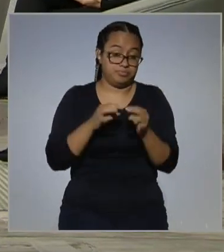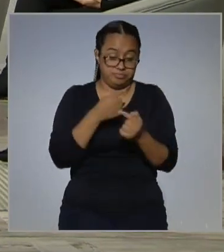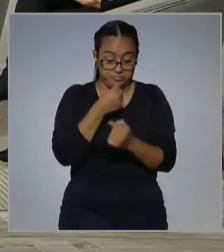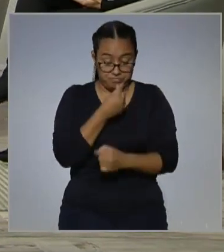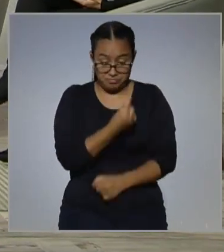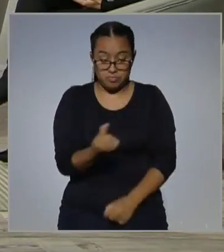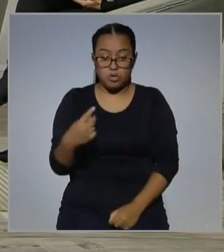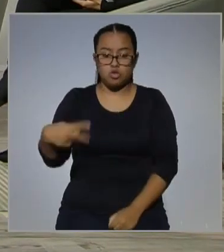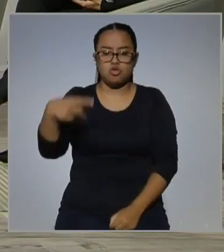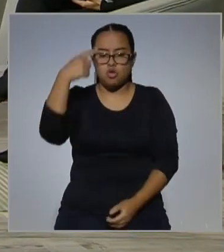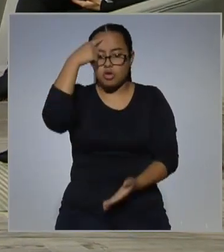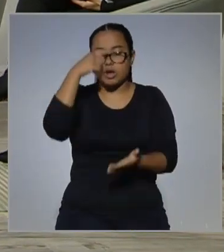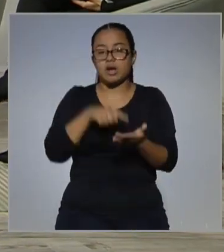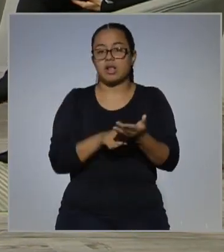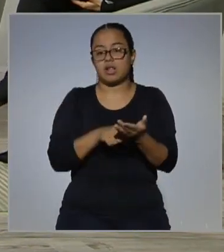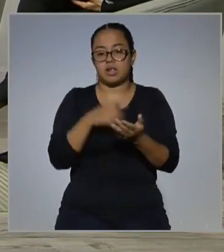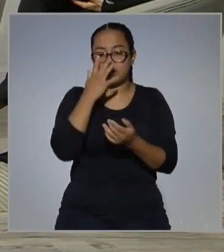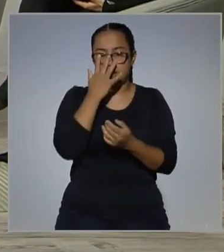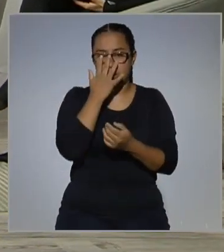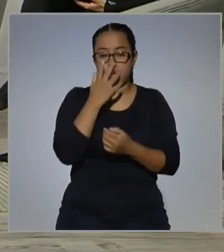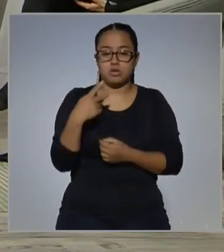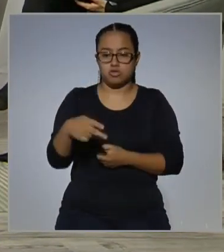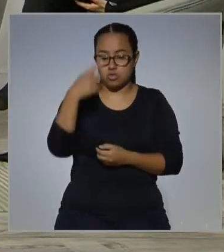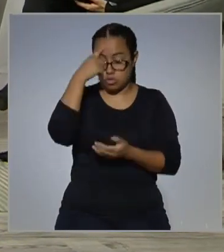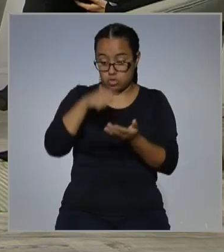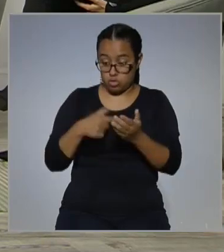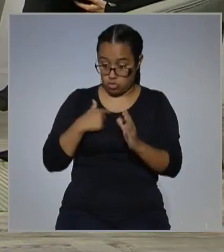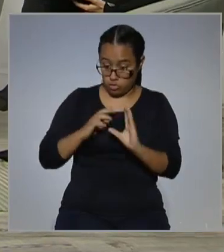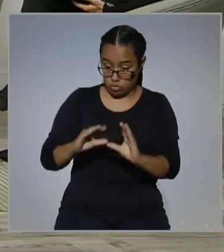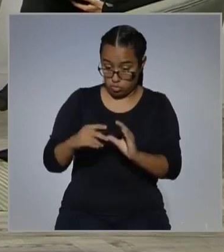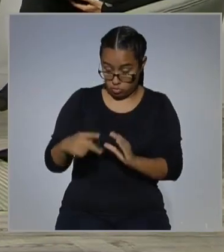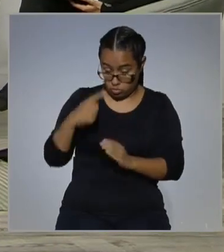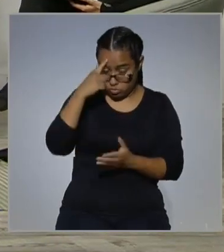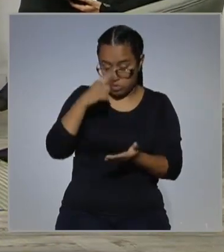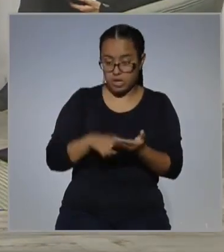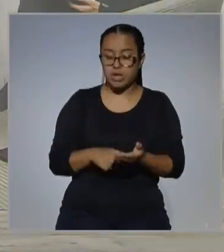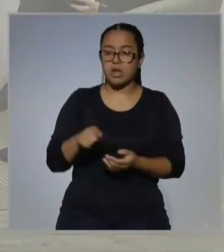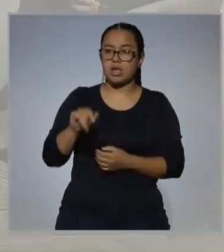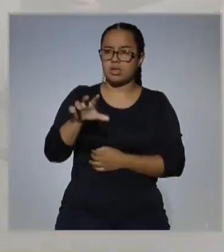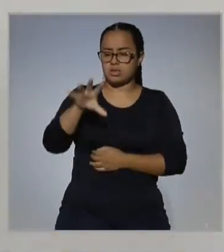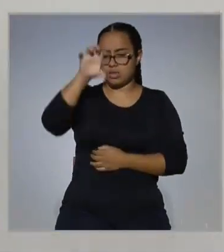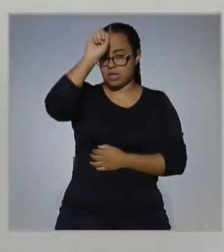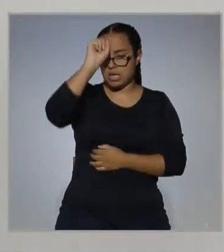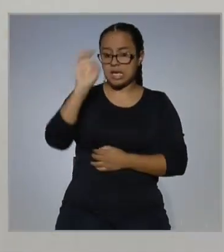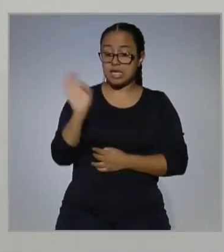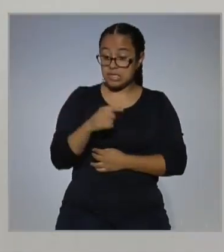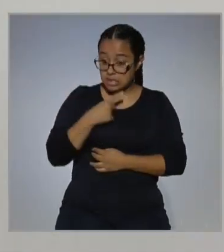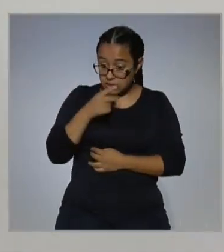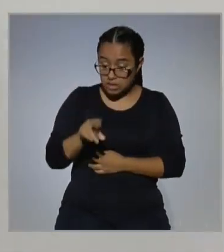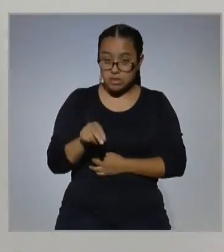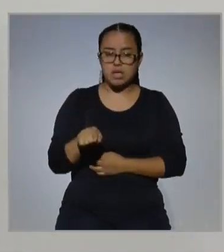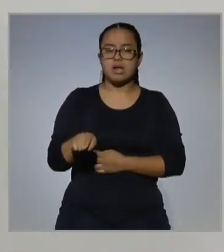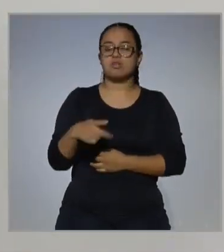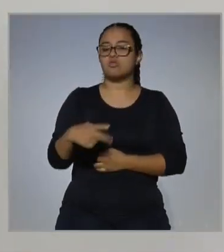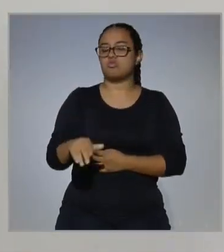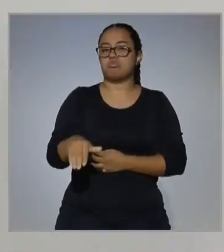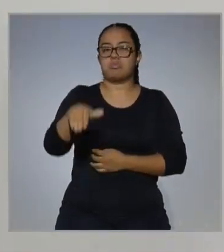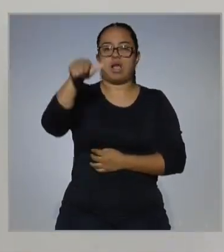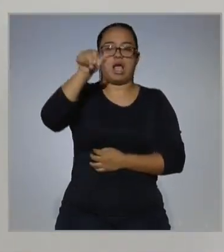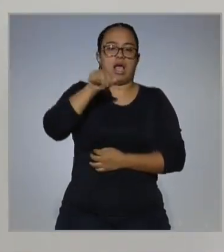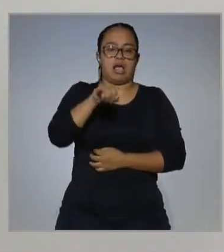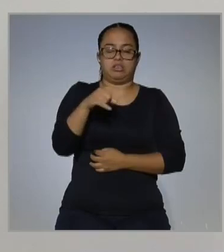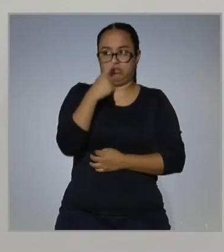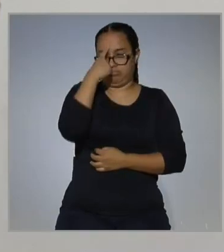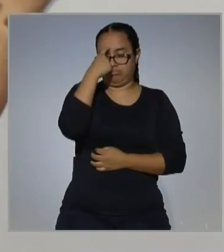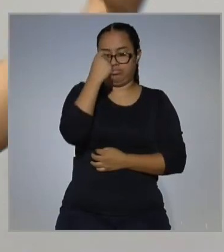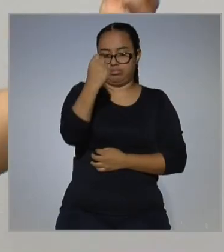va a creer y va a creer en lo que uno le enseña a creer, aunque digamos que no, así sucede.